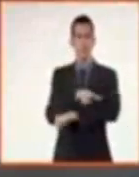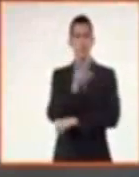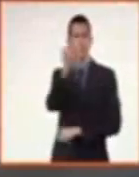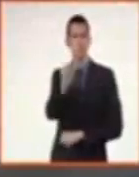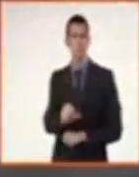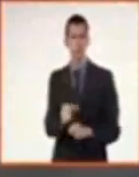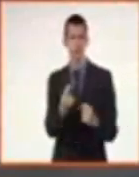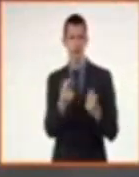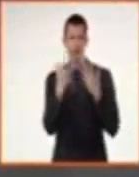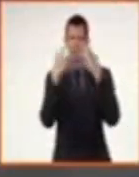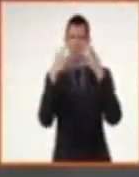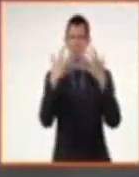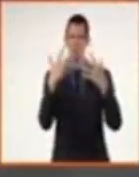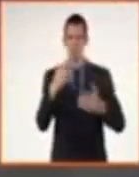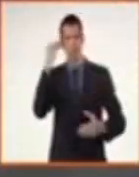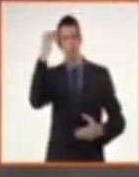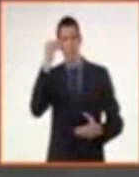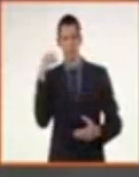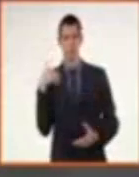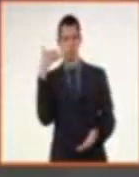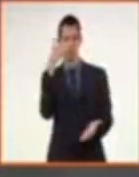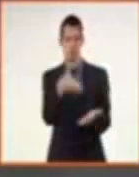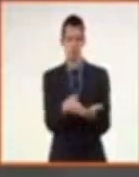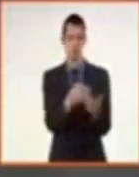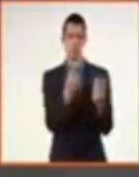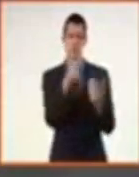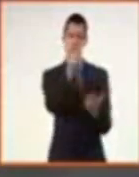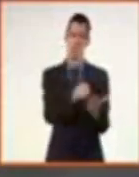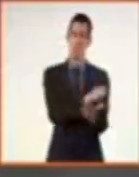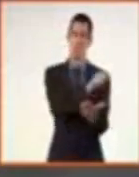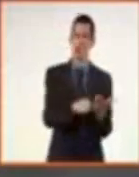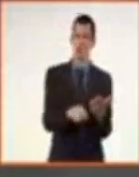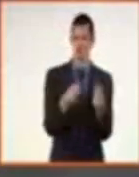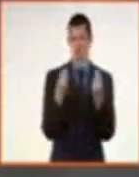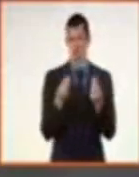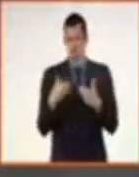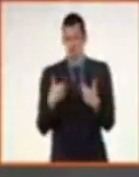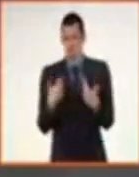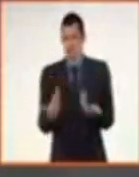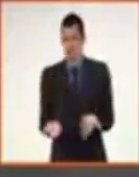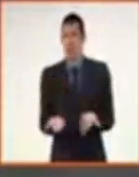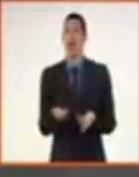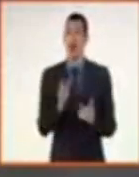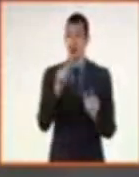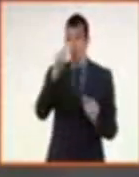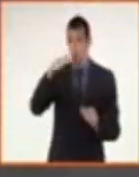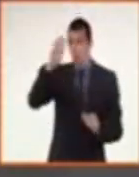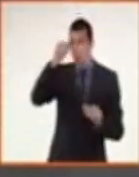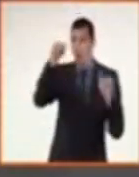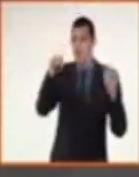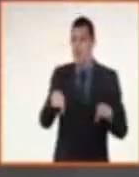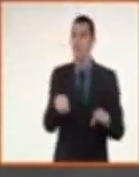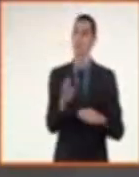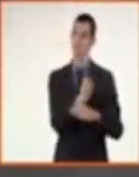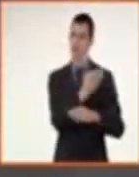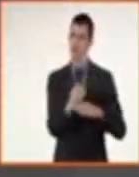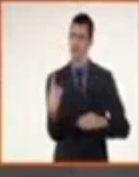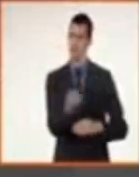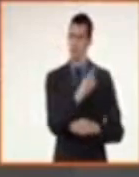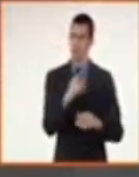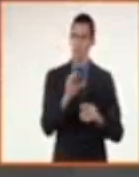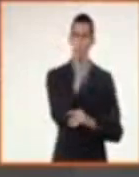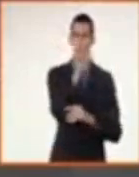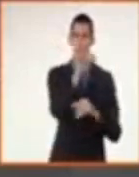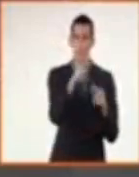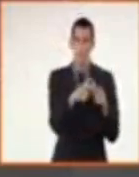aplicando a nuestro país. Aquí el voto es voluntario. ¿Qué es lo que no se entiende? A lo mejor si fuera obligatorio, en América Latina hay unos cuantos países que tienen